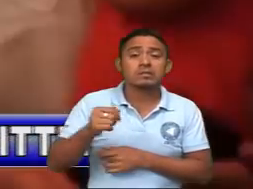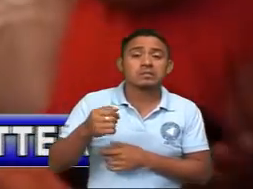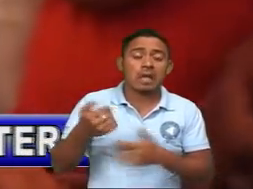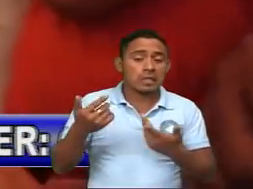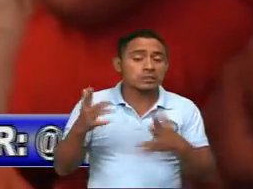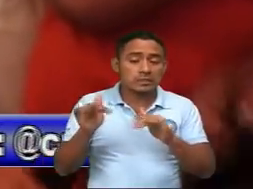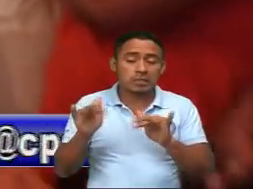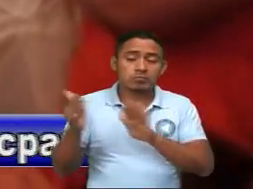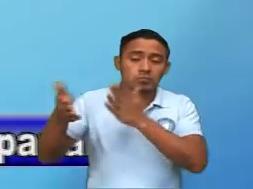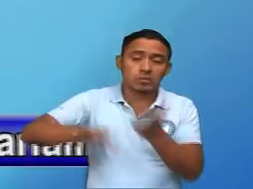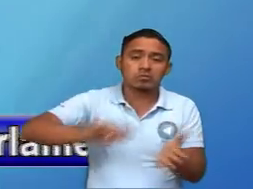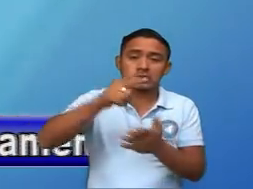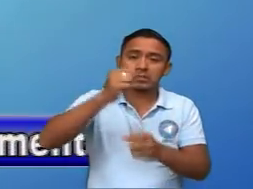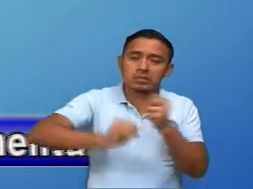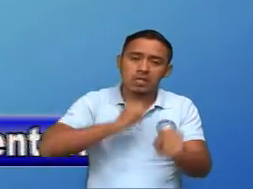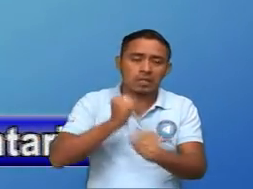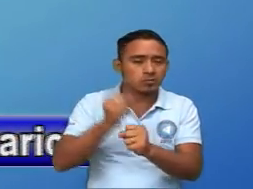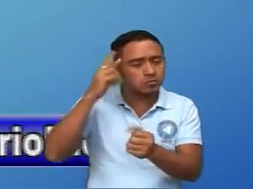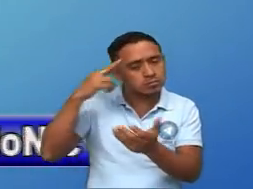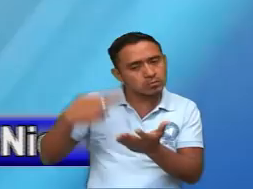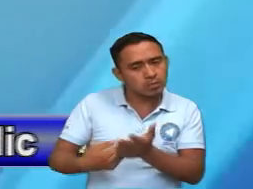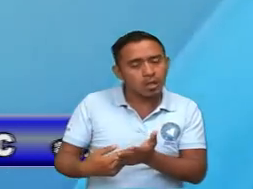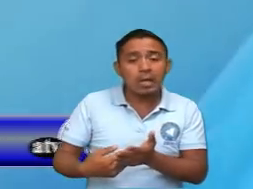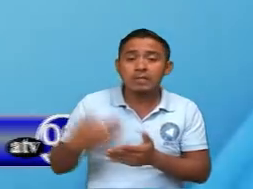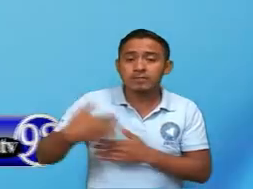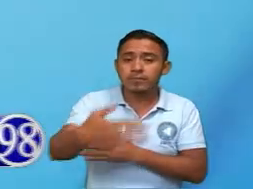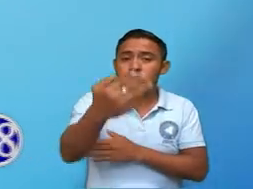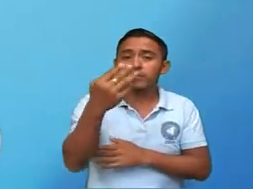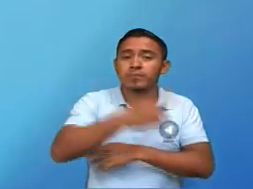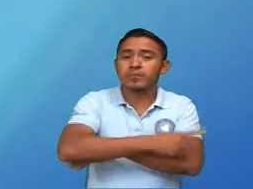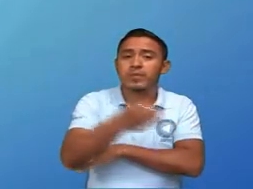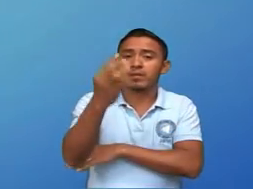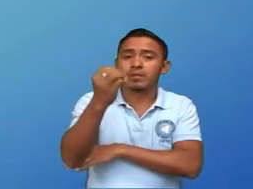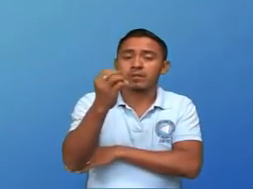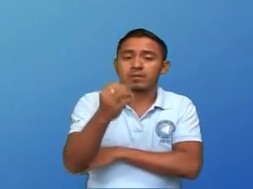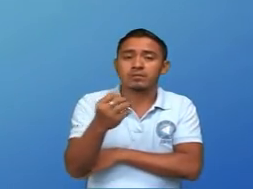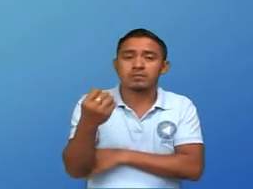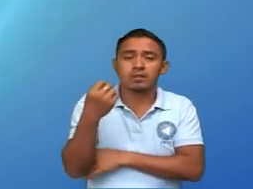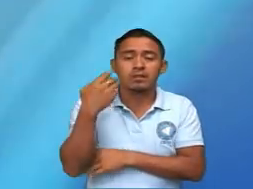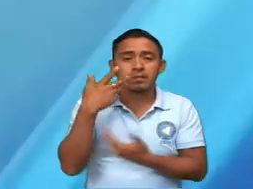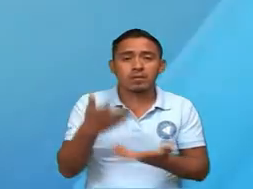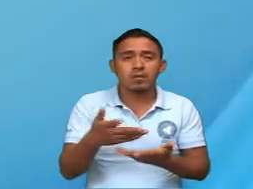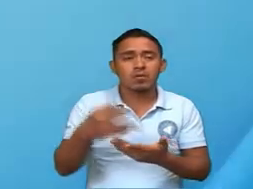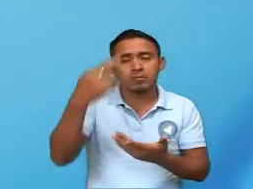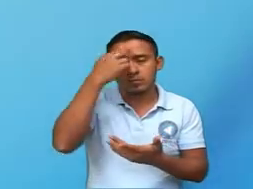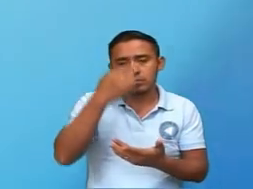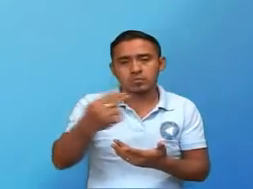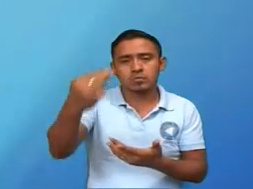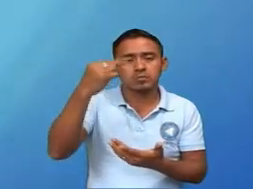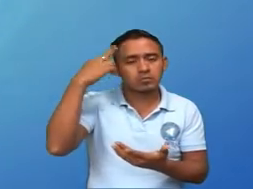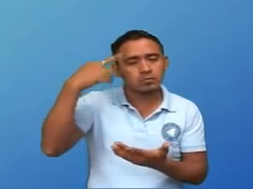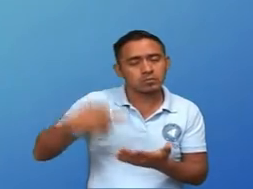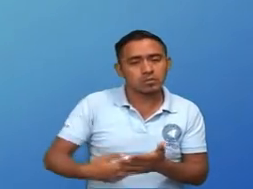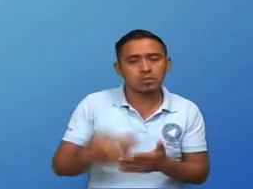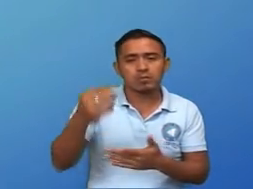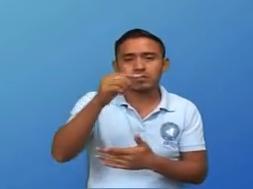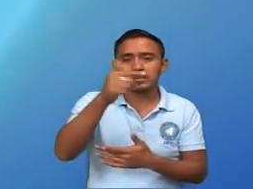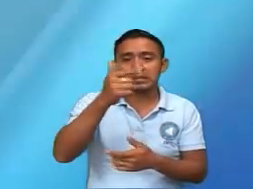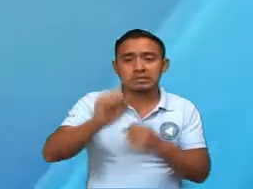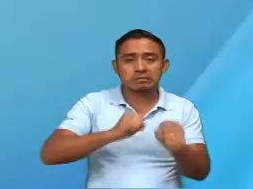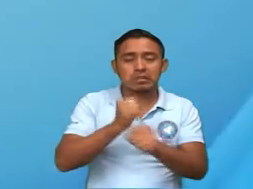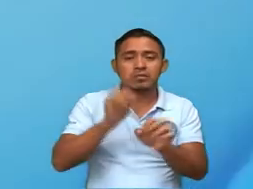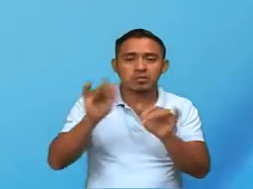plano de vida. Día 30 vamos a estar honrando a Tomás a